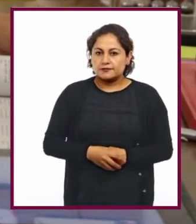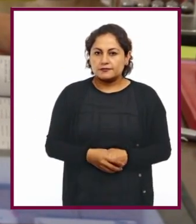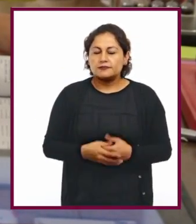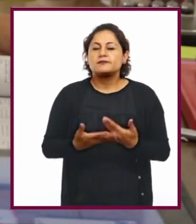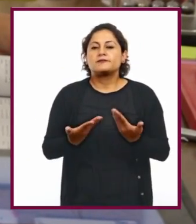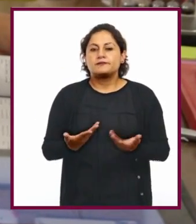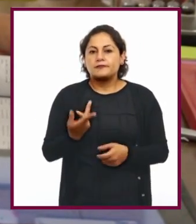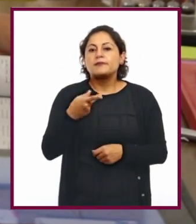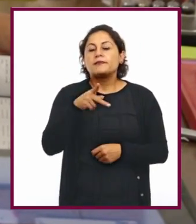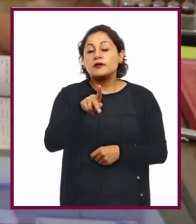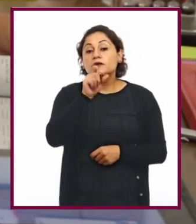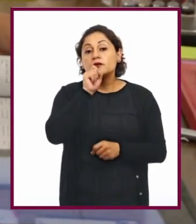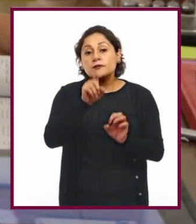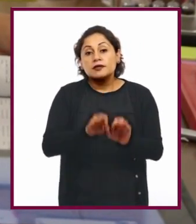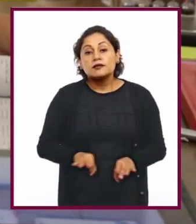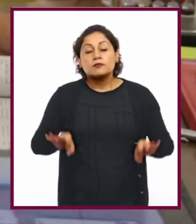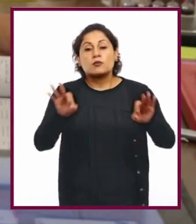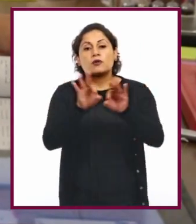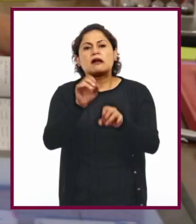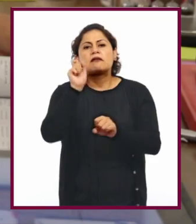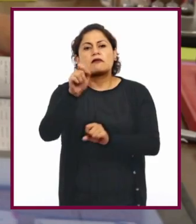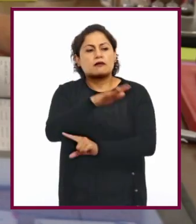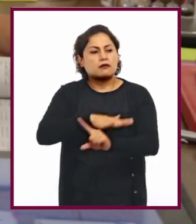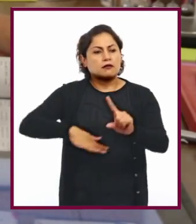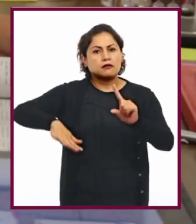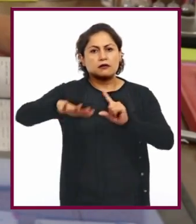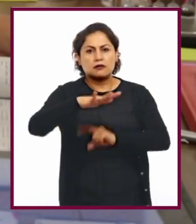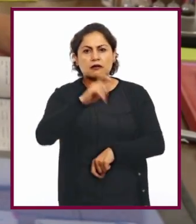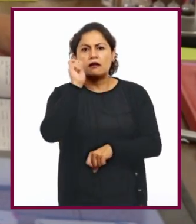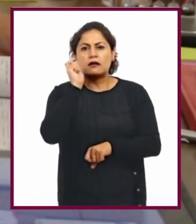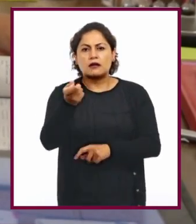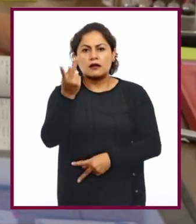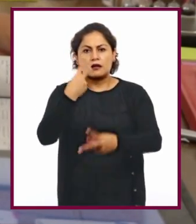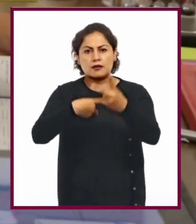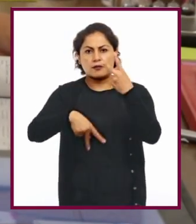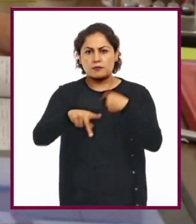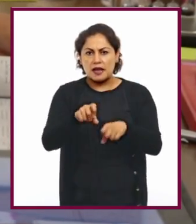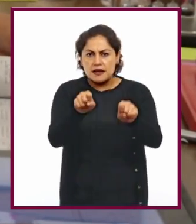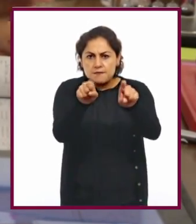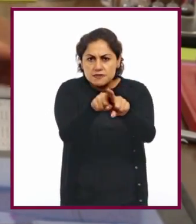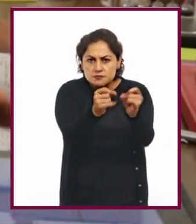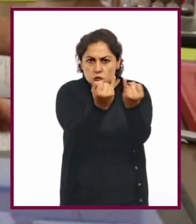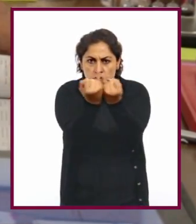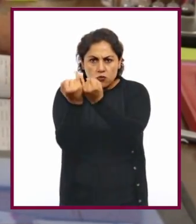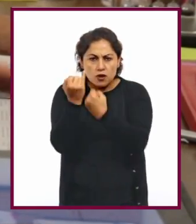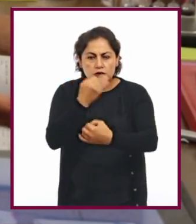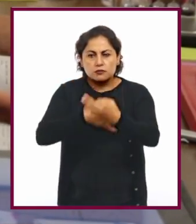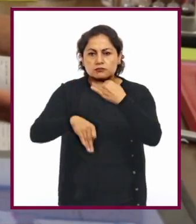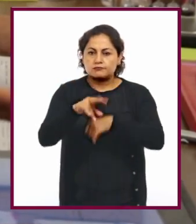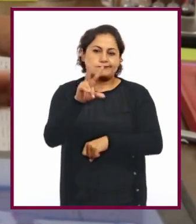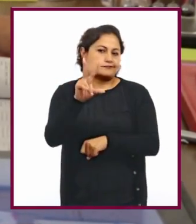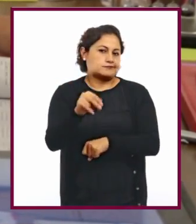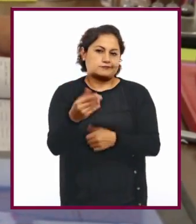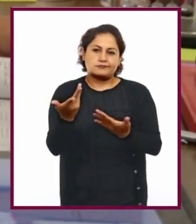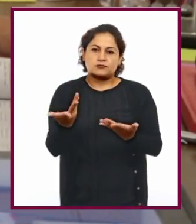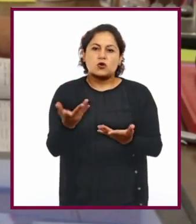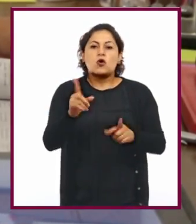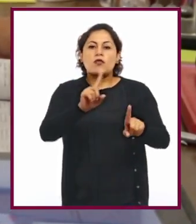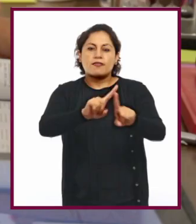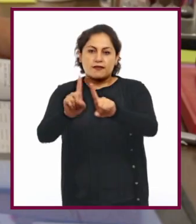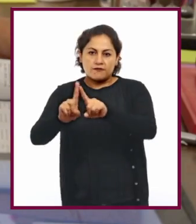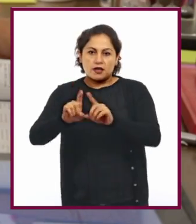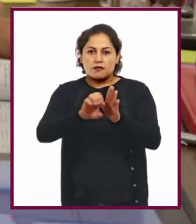fuerte. Pero también es importante decir que el contexto no implica una consecuencia unilateral hacia lo mismo.